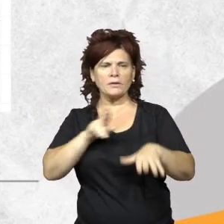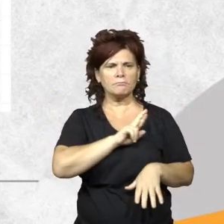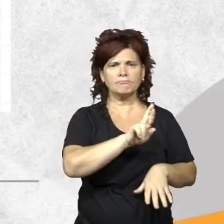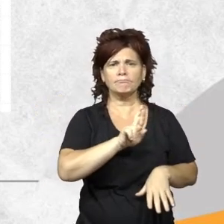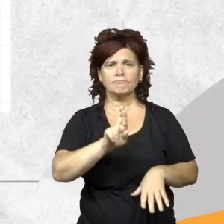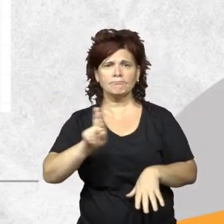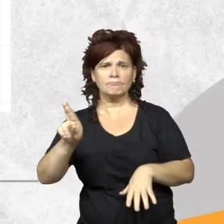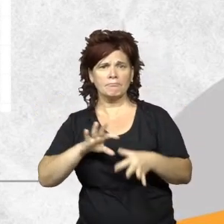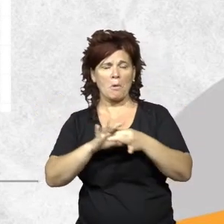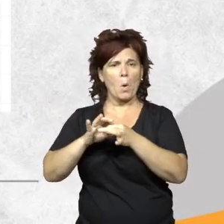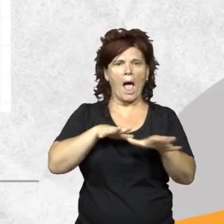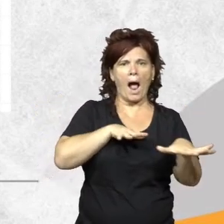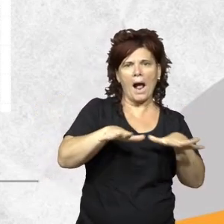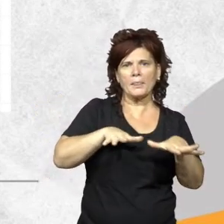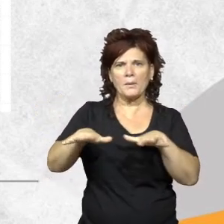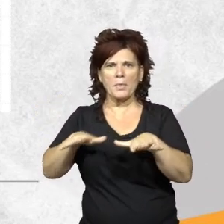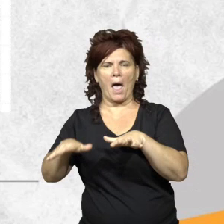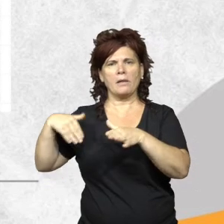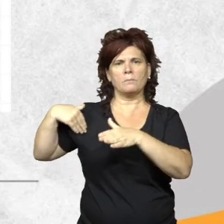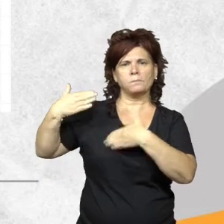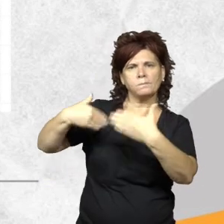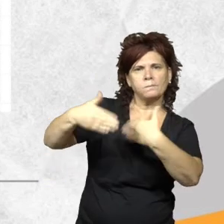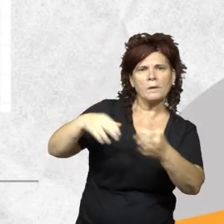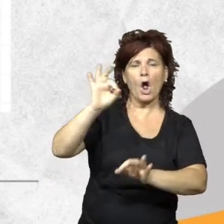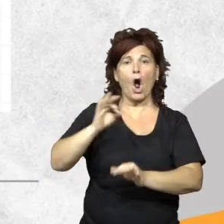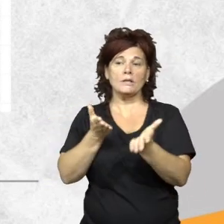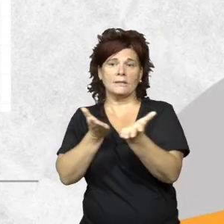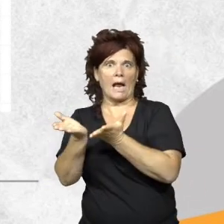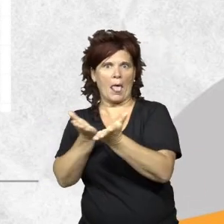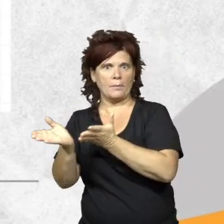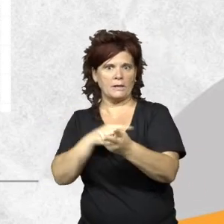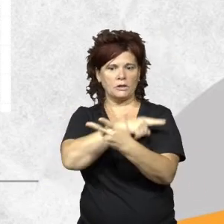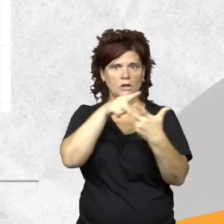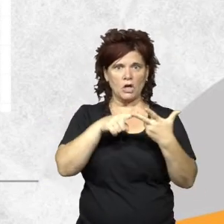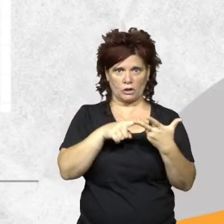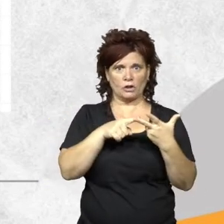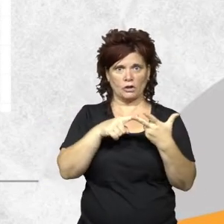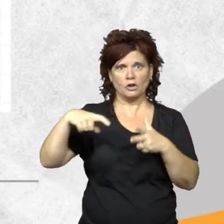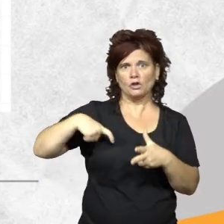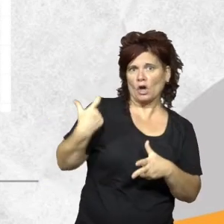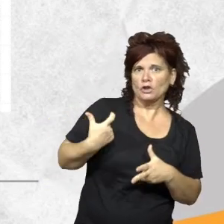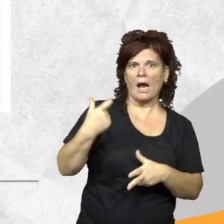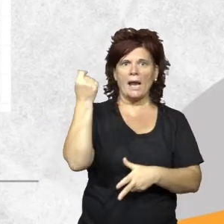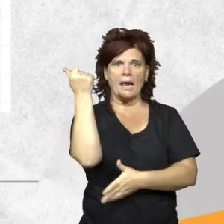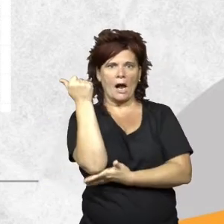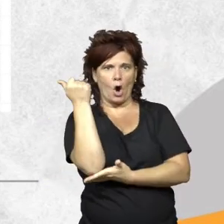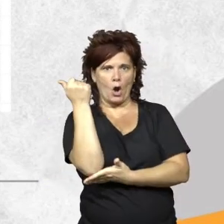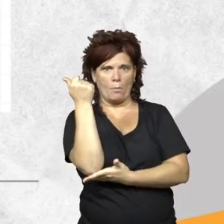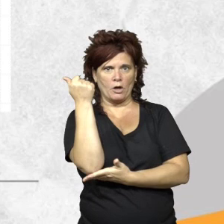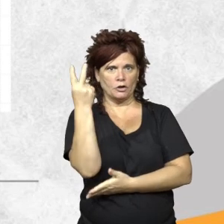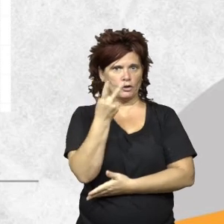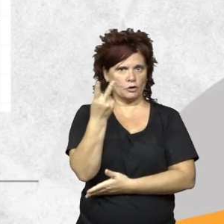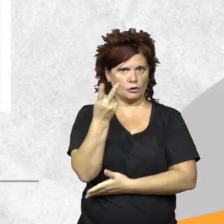de actividades, obras o servicios sociales y económicos.